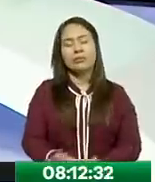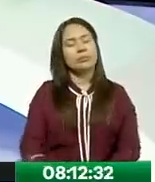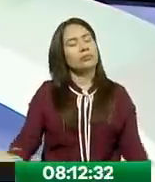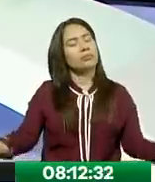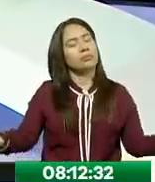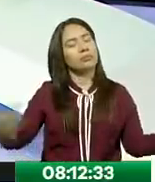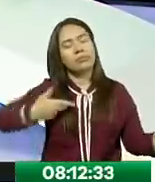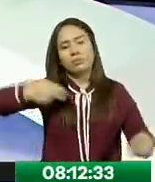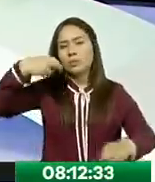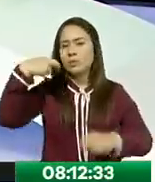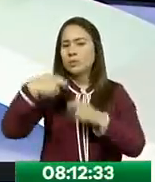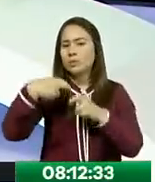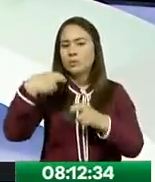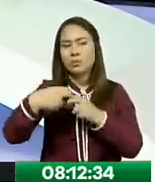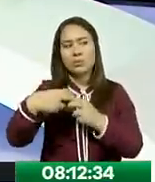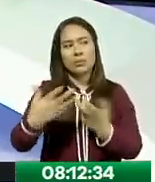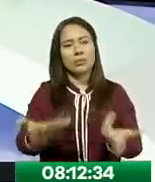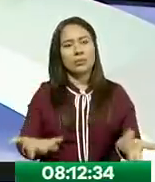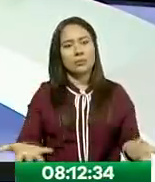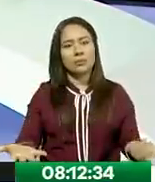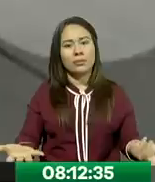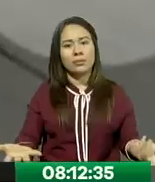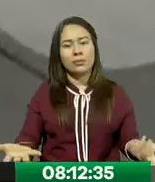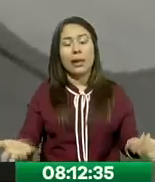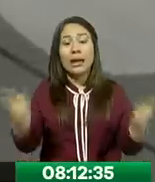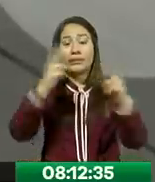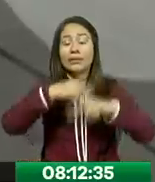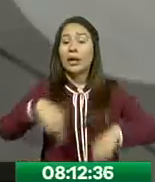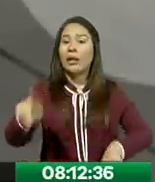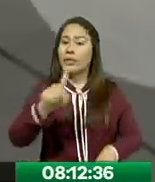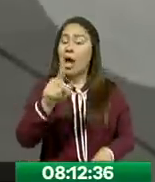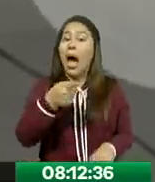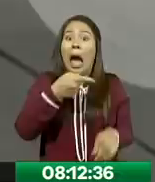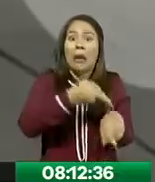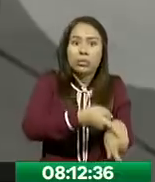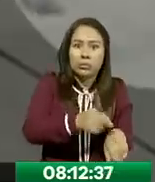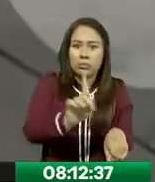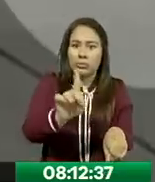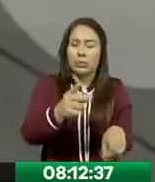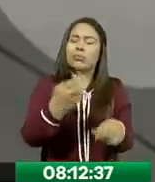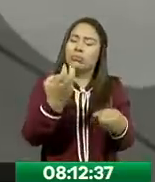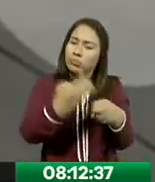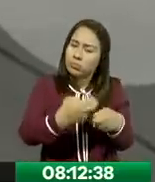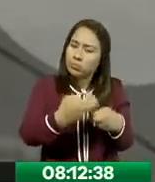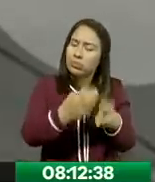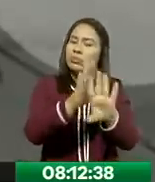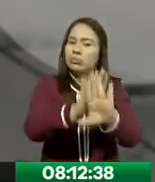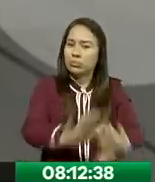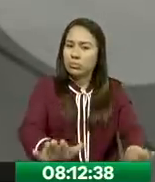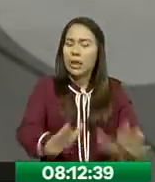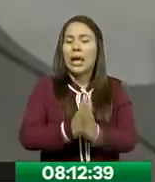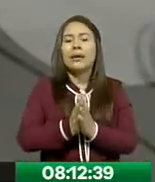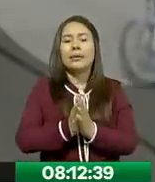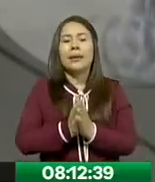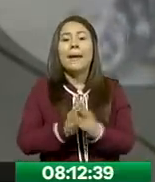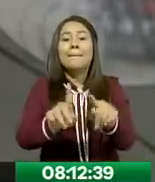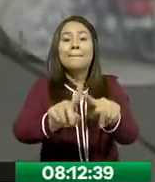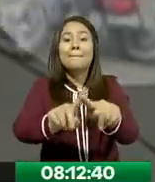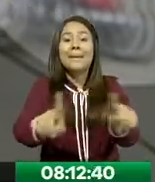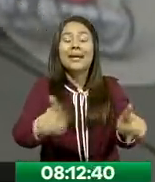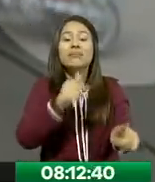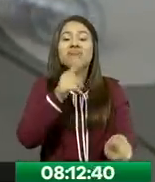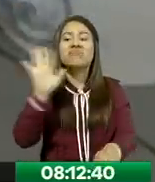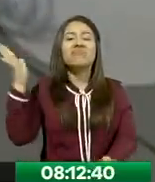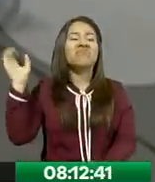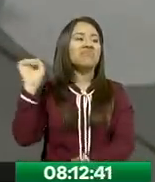tajantes, definitivas, no abusivas, definitivas. Pero nadie quiere